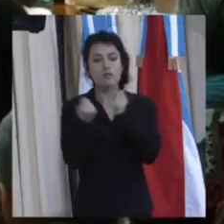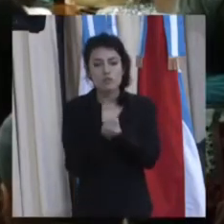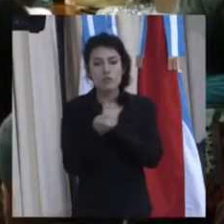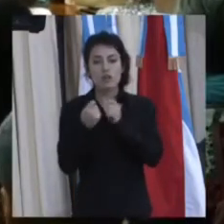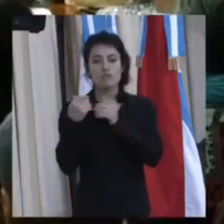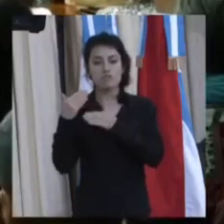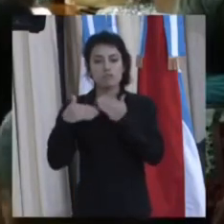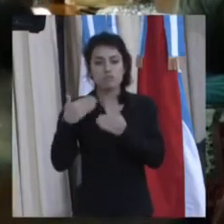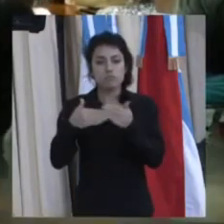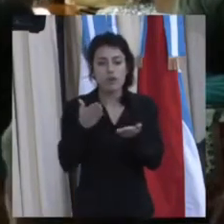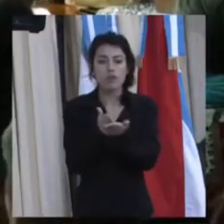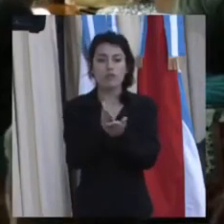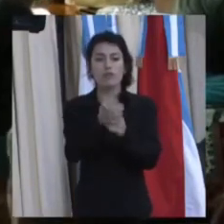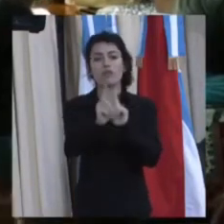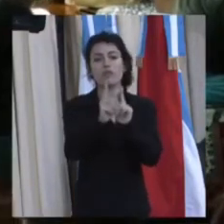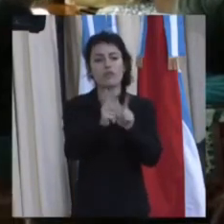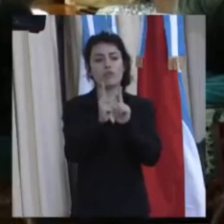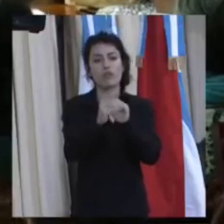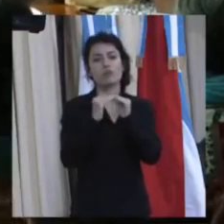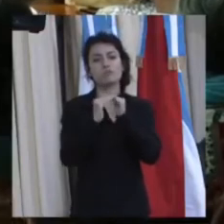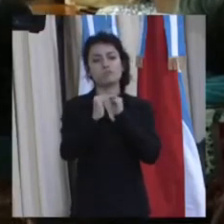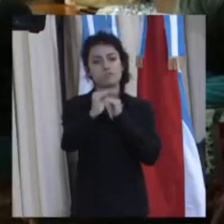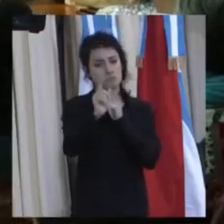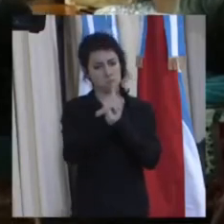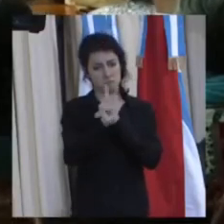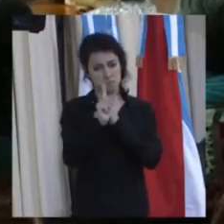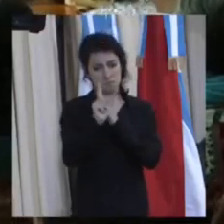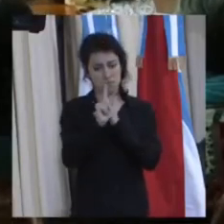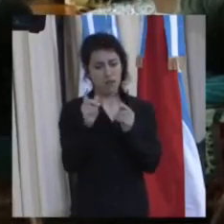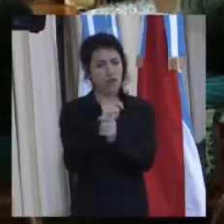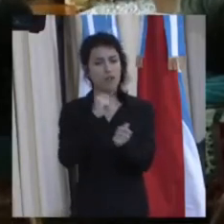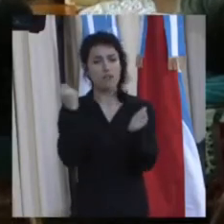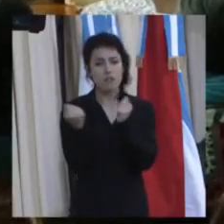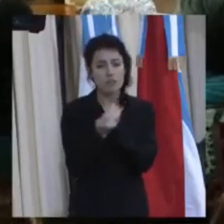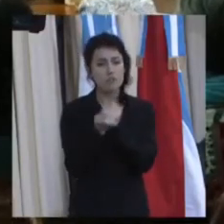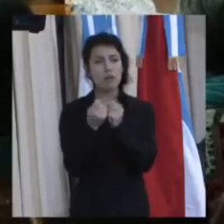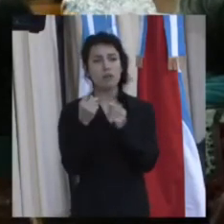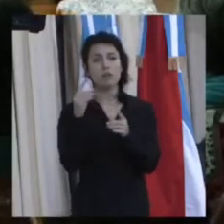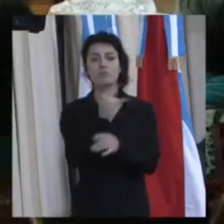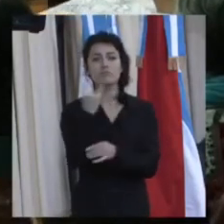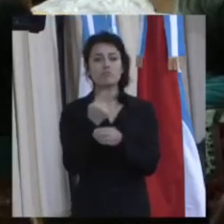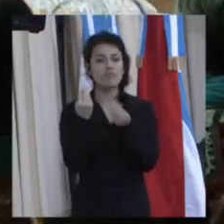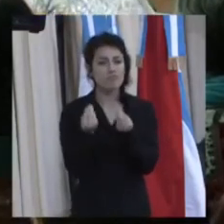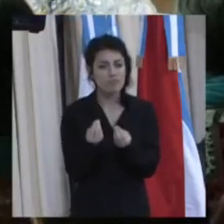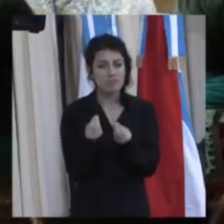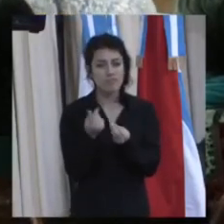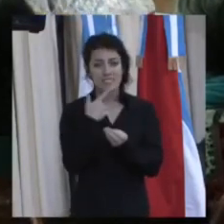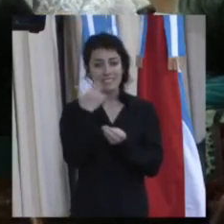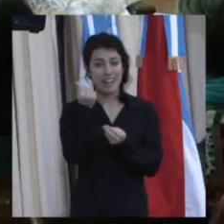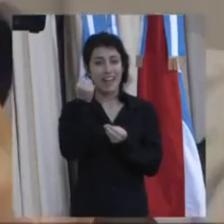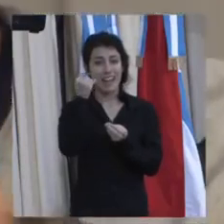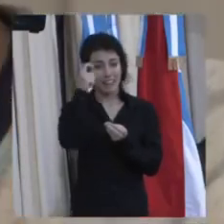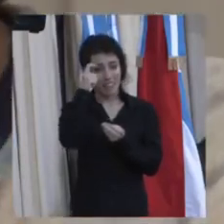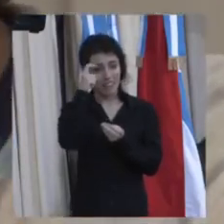una trayectoria lineal. Que la Reforma universitaria es más bien, parafraseando a Saer, es mucho